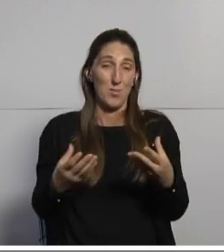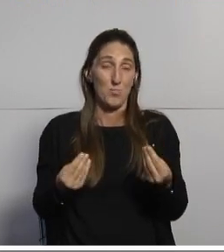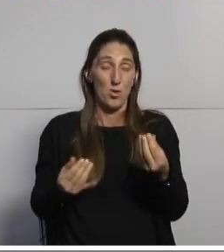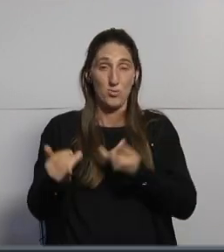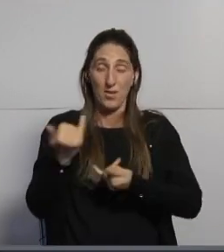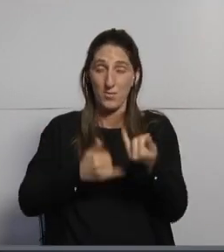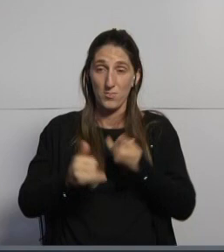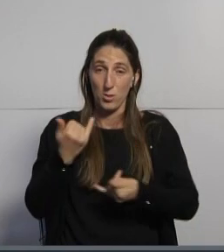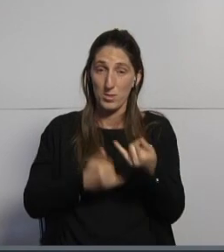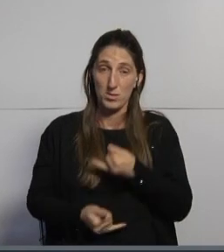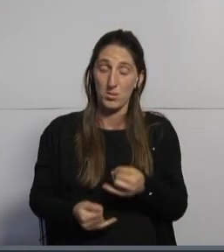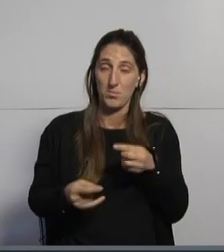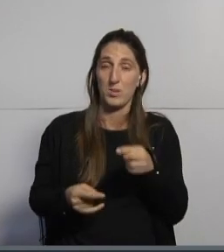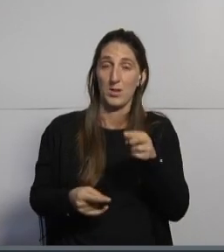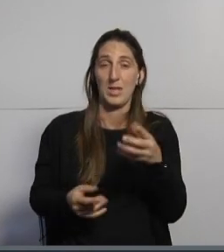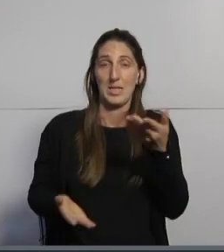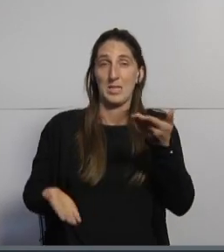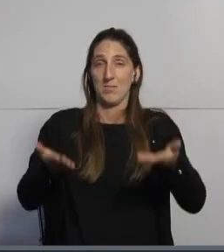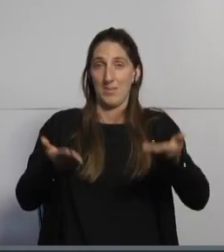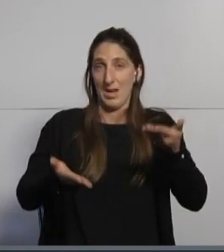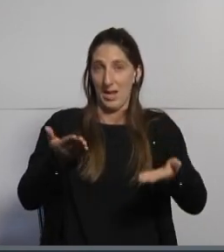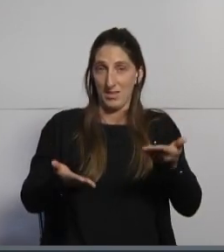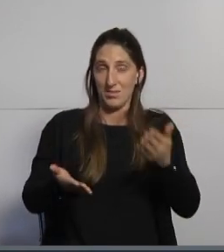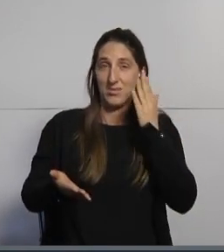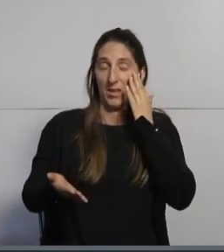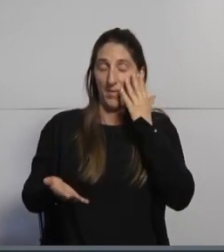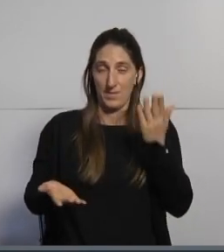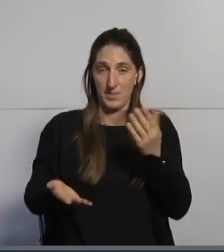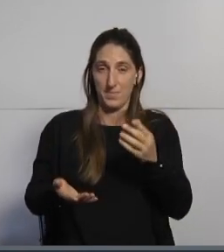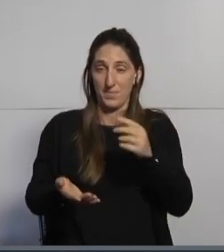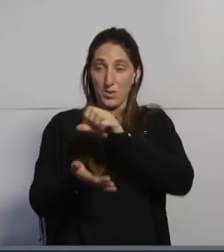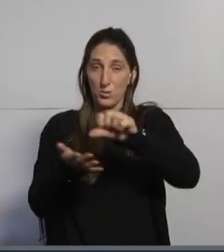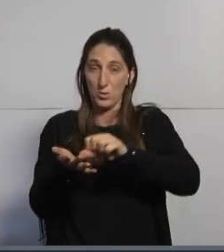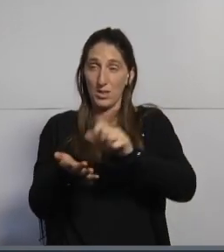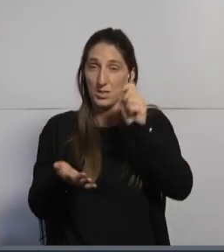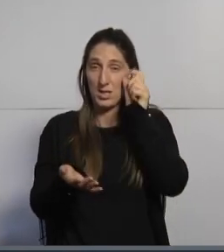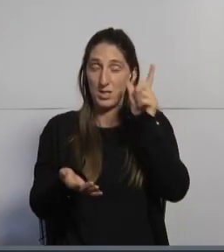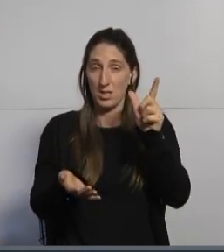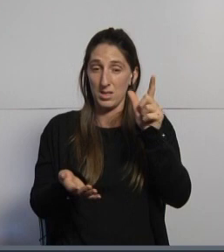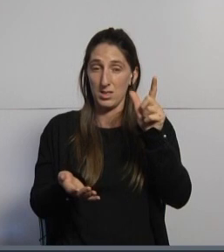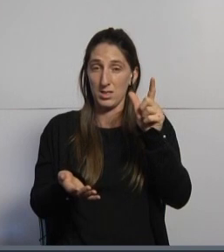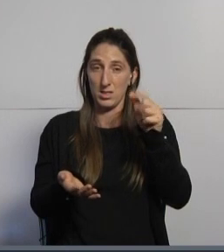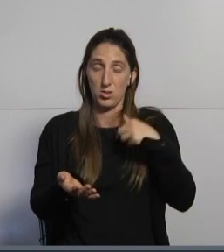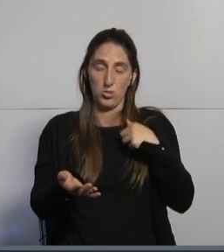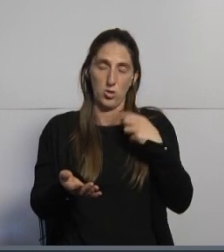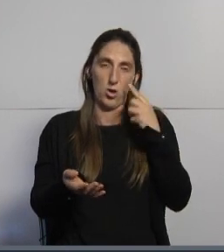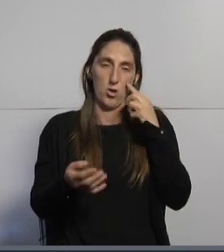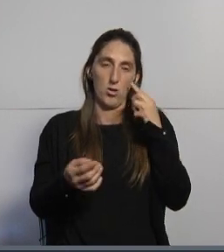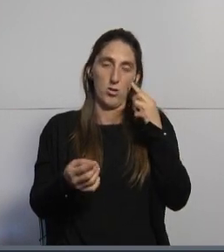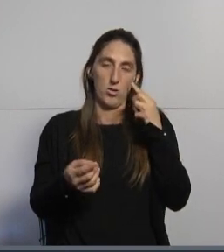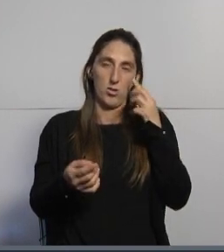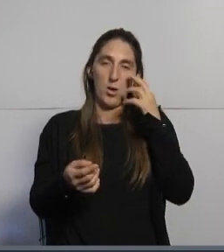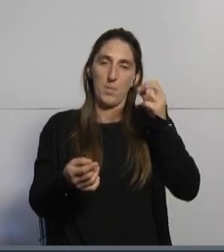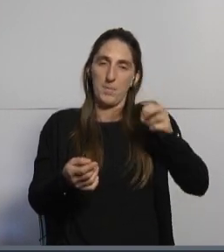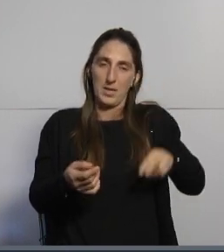información, pero acá es que hay que tener un balance y confianza. Para que una ciudad sea inteligente, mi punto de vista es que tiene que tener